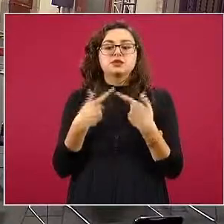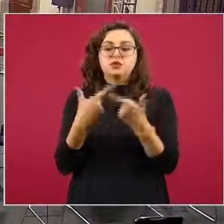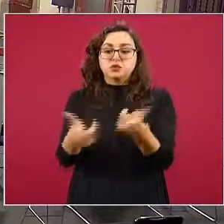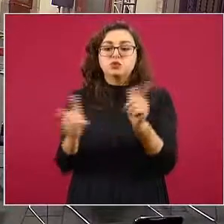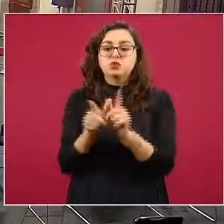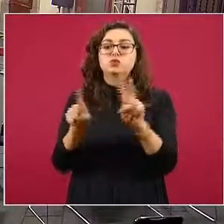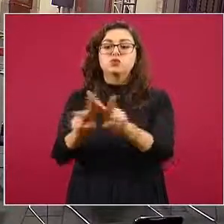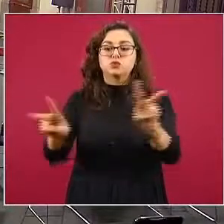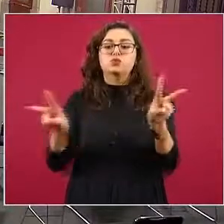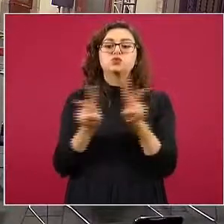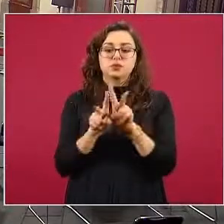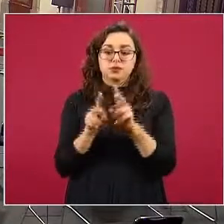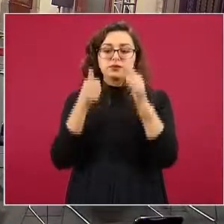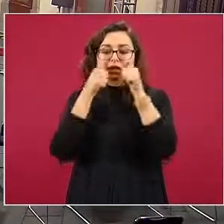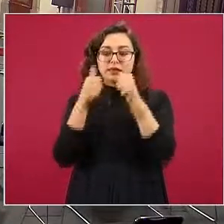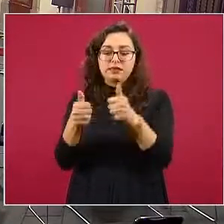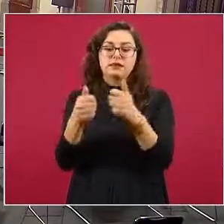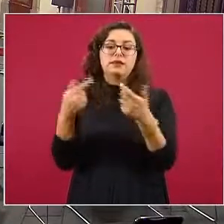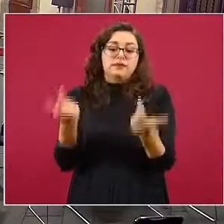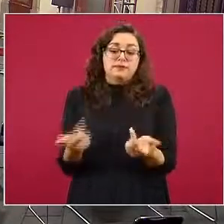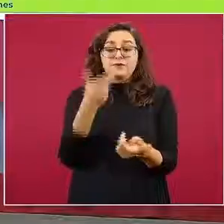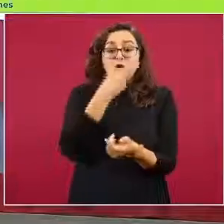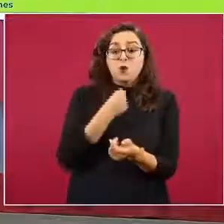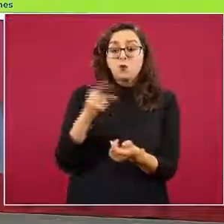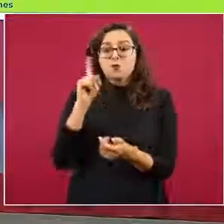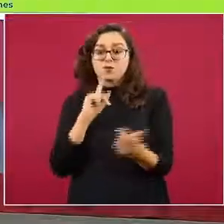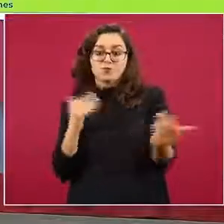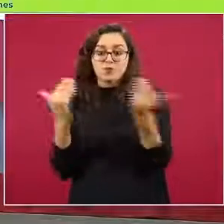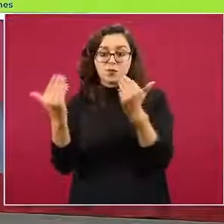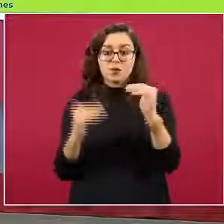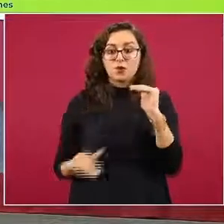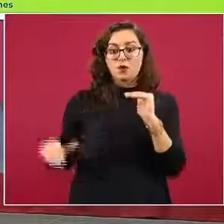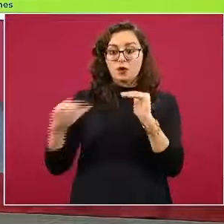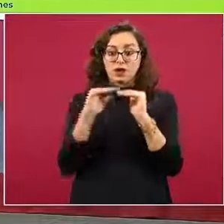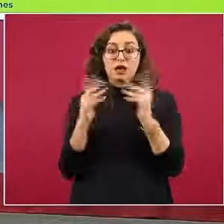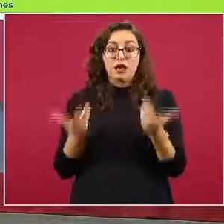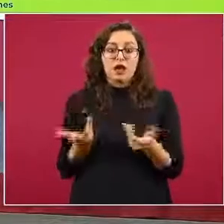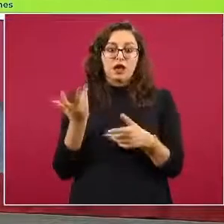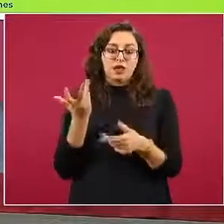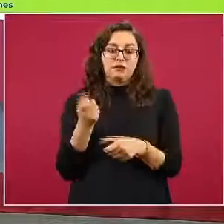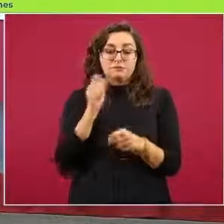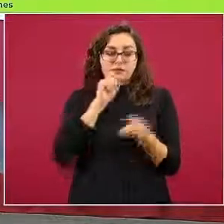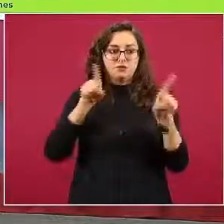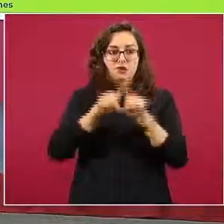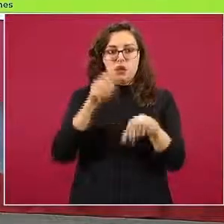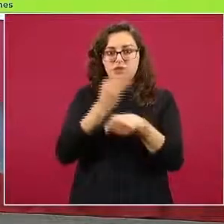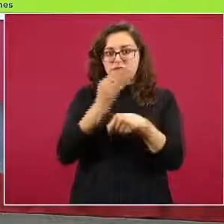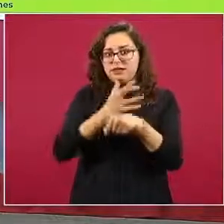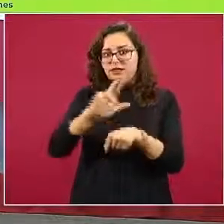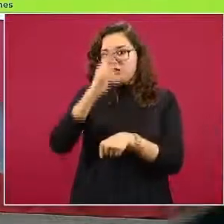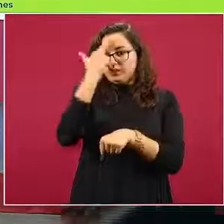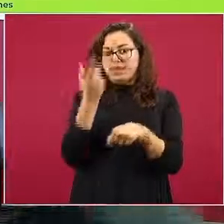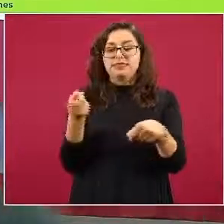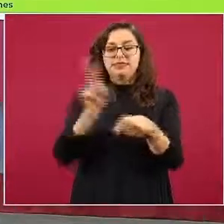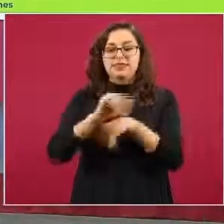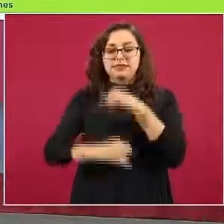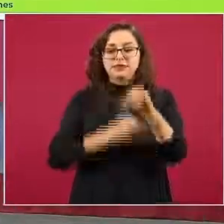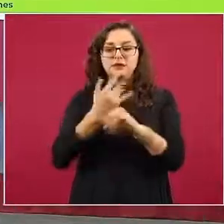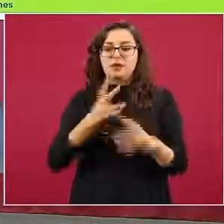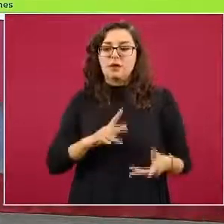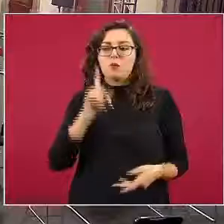grupos vulnerables que tenemos. Perspectiva de género es algo muy importante, hablando hoy sobre el Día de la Eliminación de la Violencia contra las Mujeres,